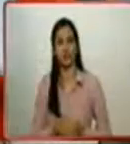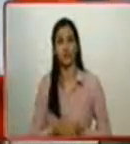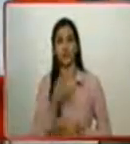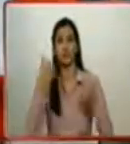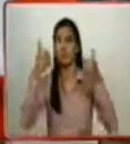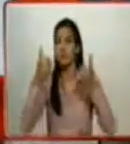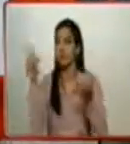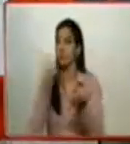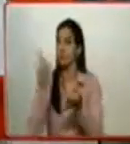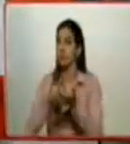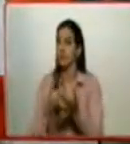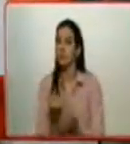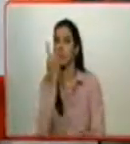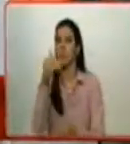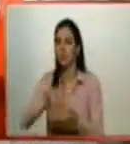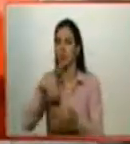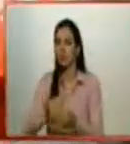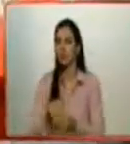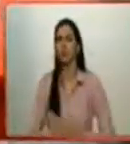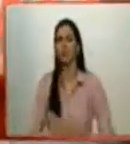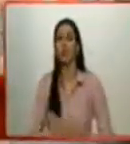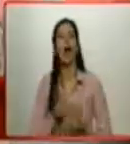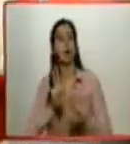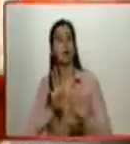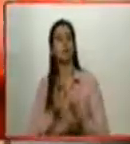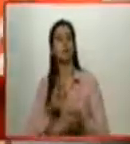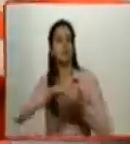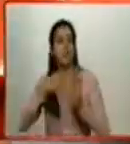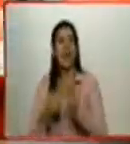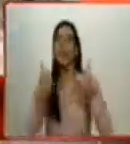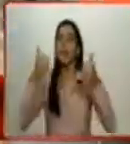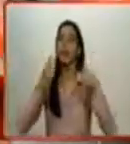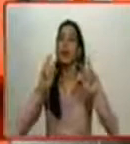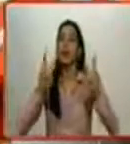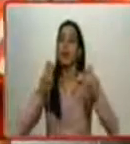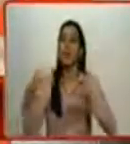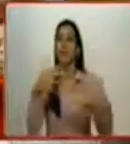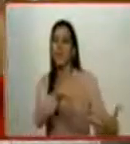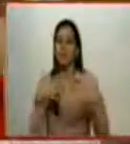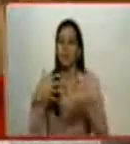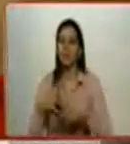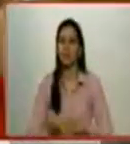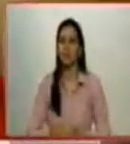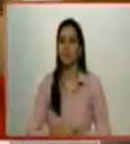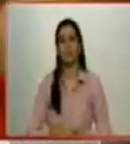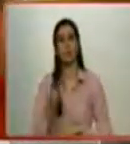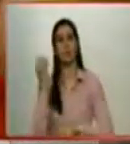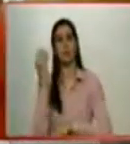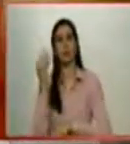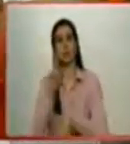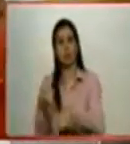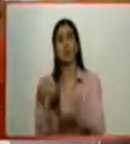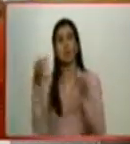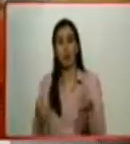éxito participativo de las primarias es la vía que conduce hacia el éxito de una nueva batalla por la Asamblea Nacional. Estamos